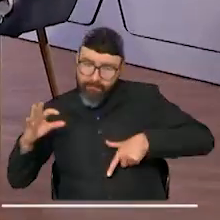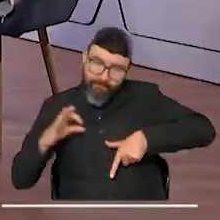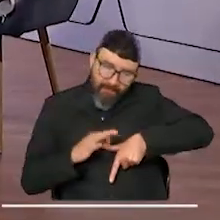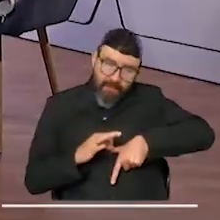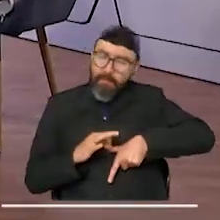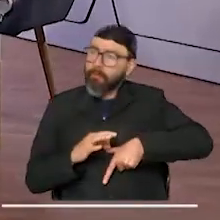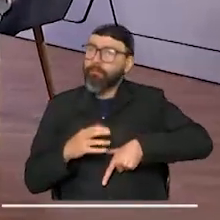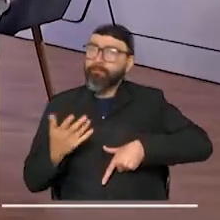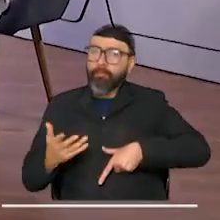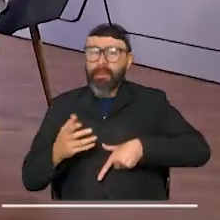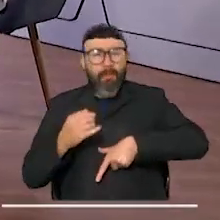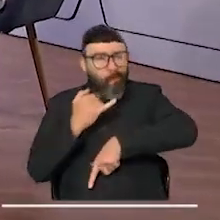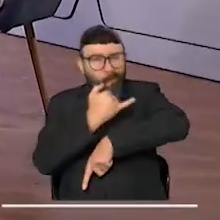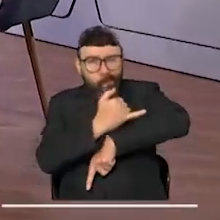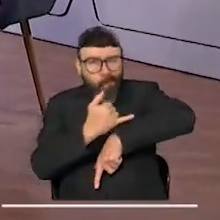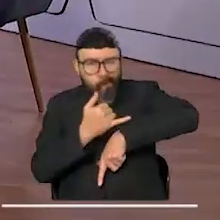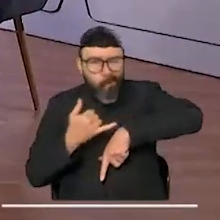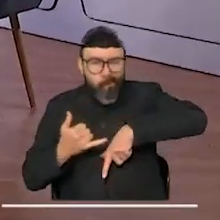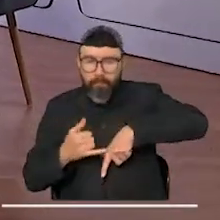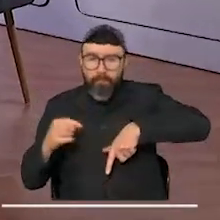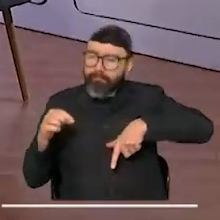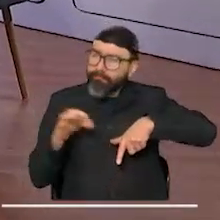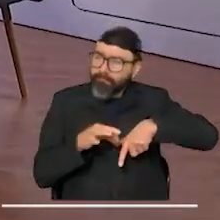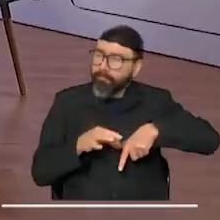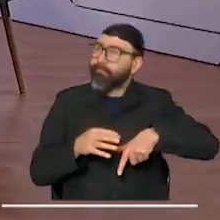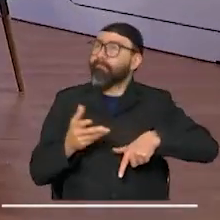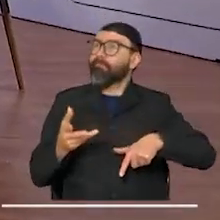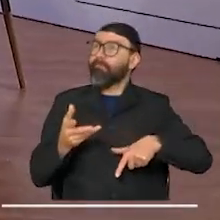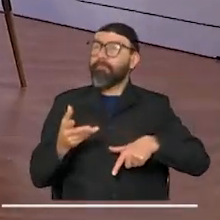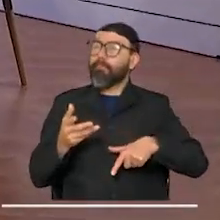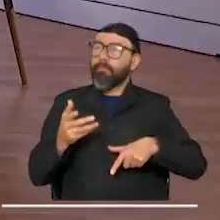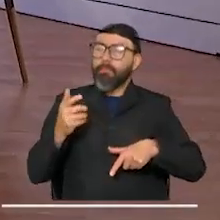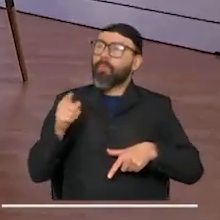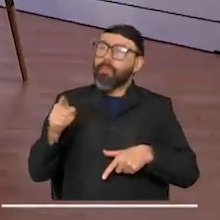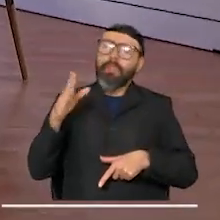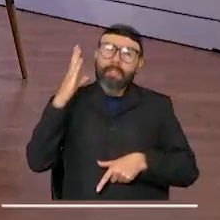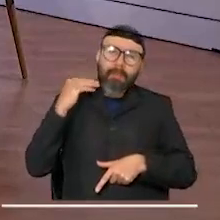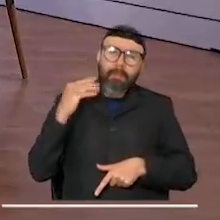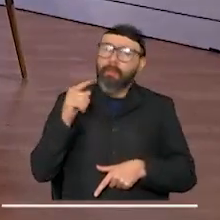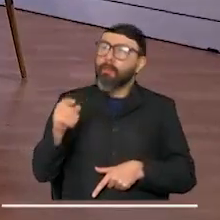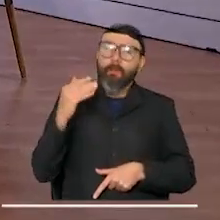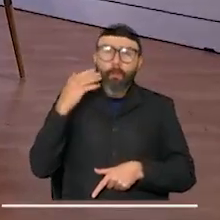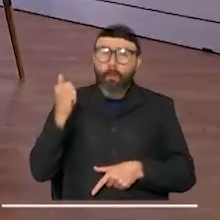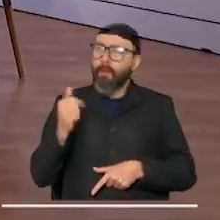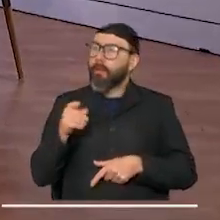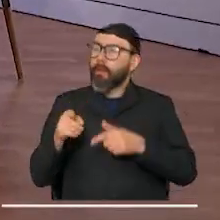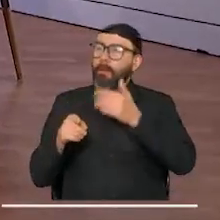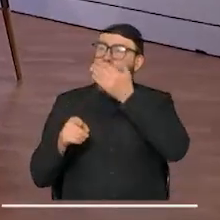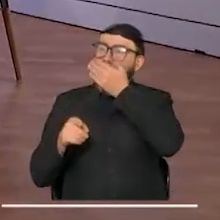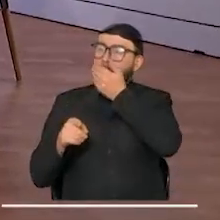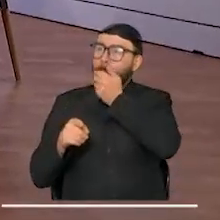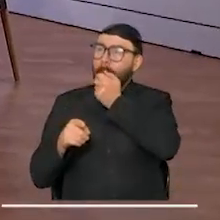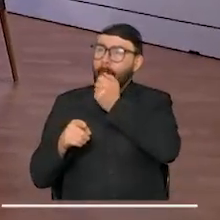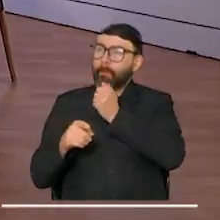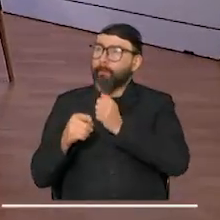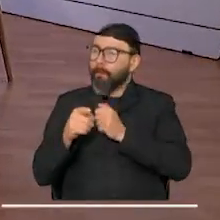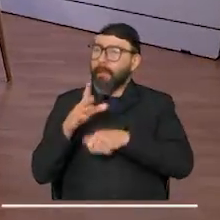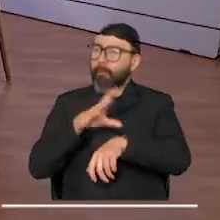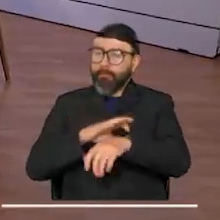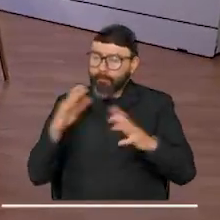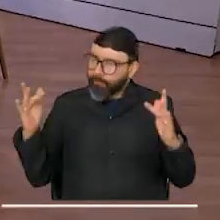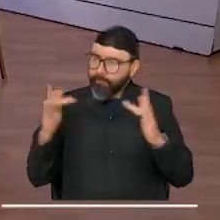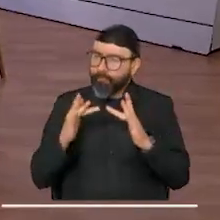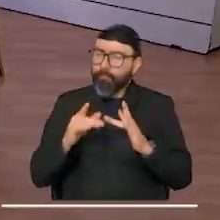de todo esto y para cerrar Cuál es según su experiencia de mujer y de médica la justa relación con la